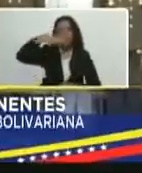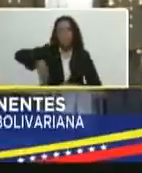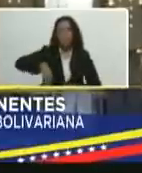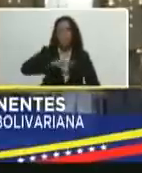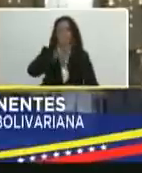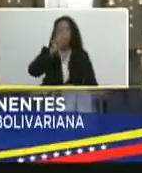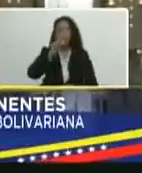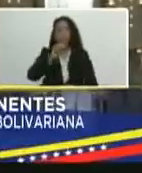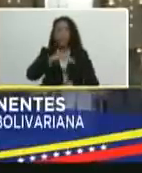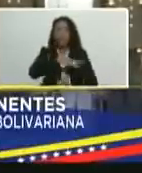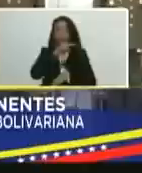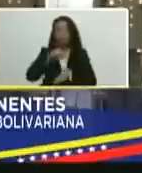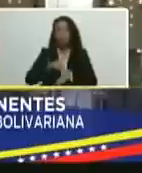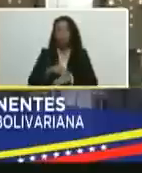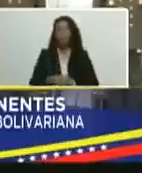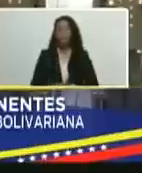Bolivariana,